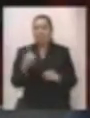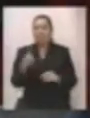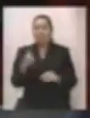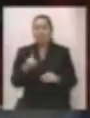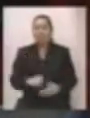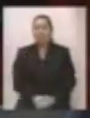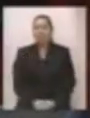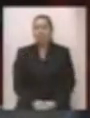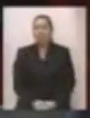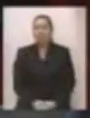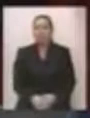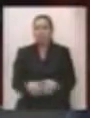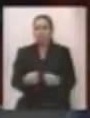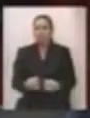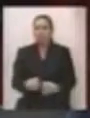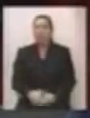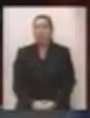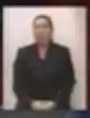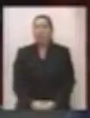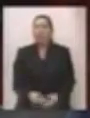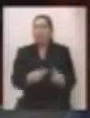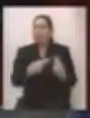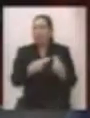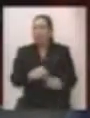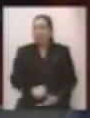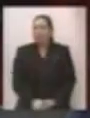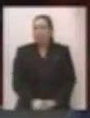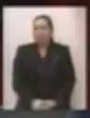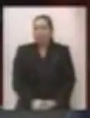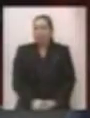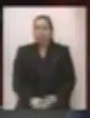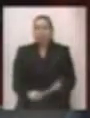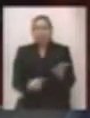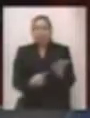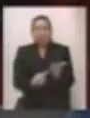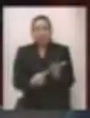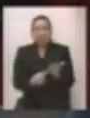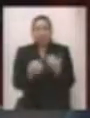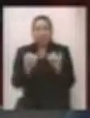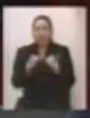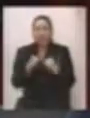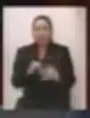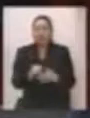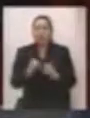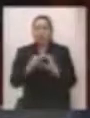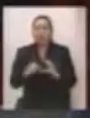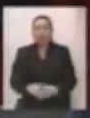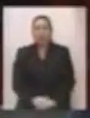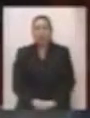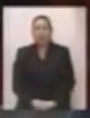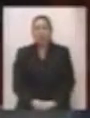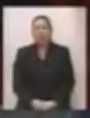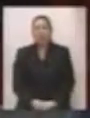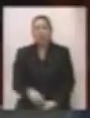el Uso Seguro y Responsable de las Tecnologías de la Información y